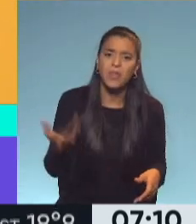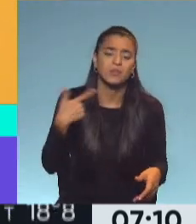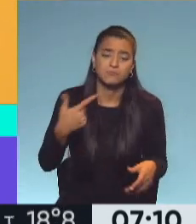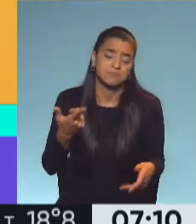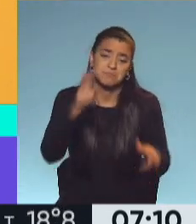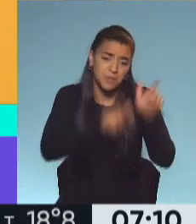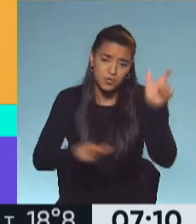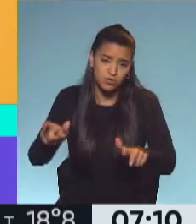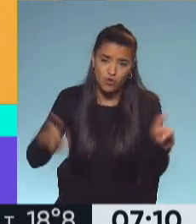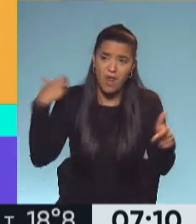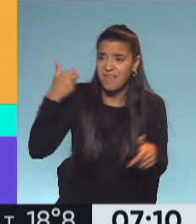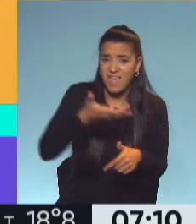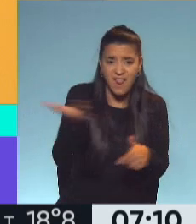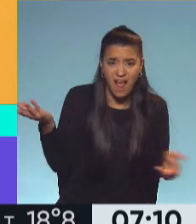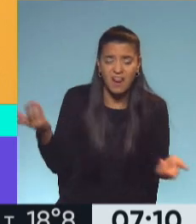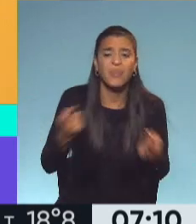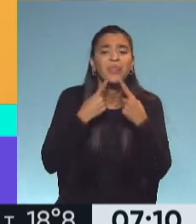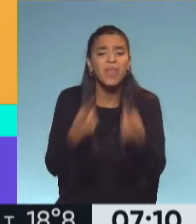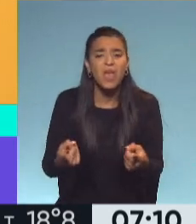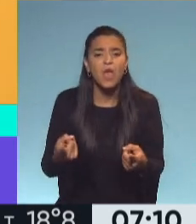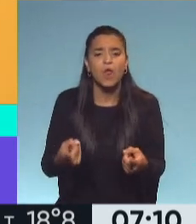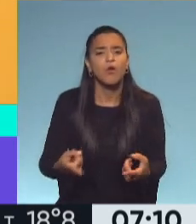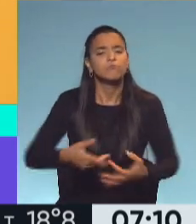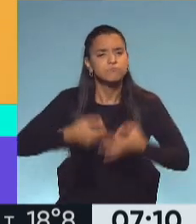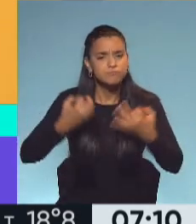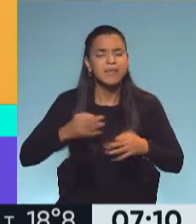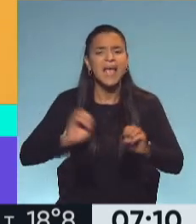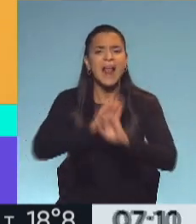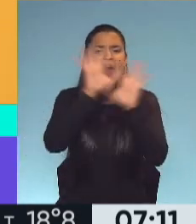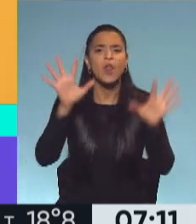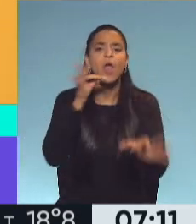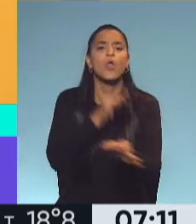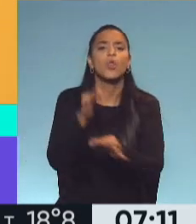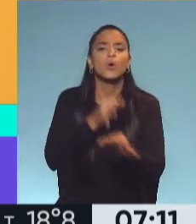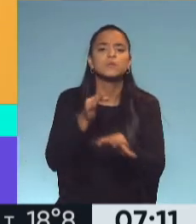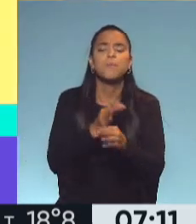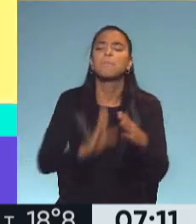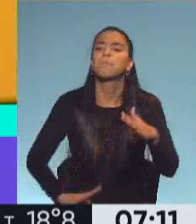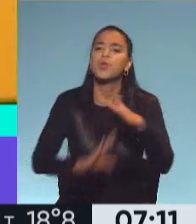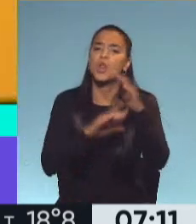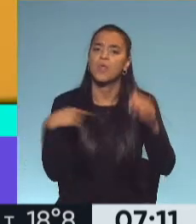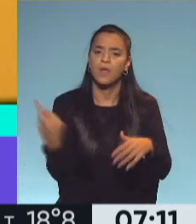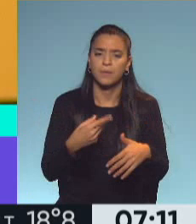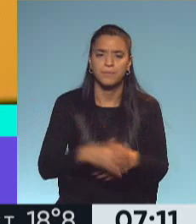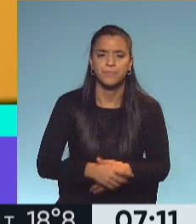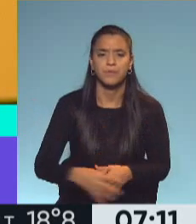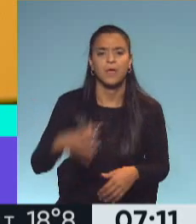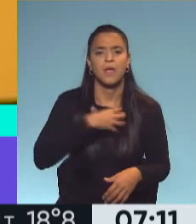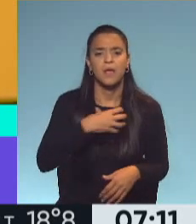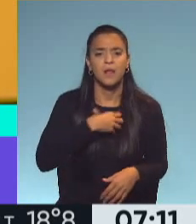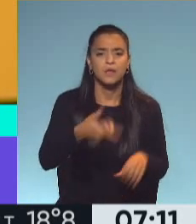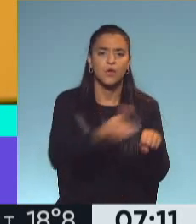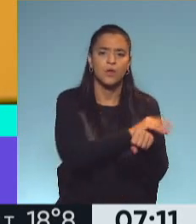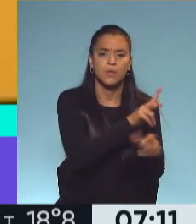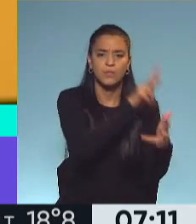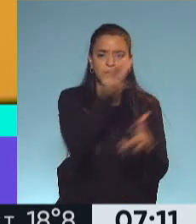ciudadanos en general, que dijeron con voz muy clara que la educación es nuestra prioridad, las clases, como dijo Horacio y como